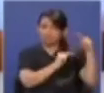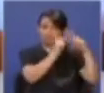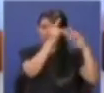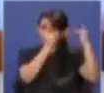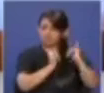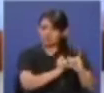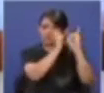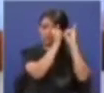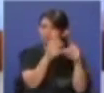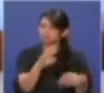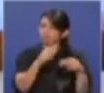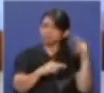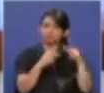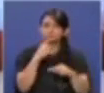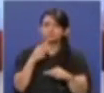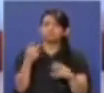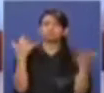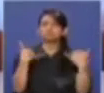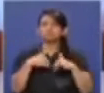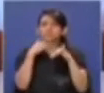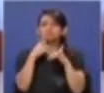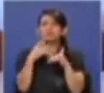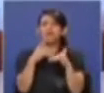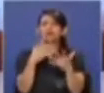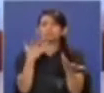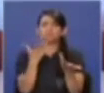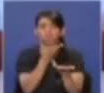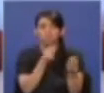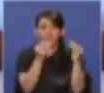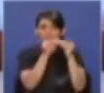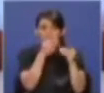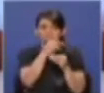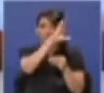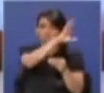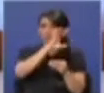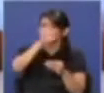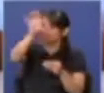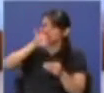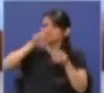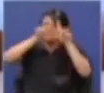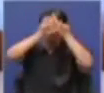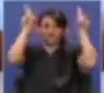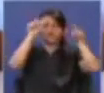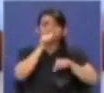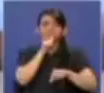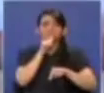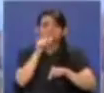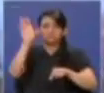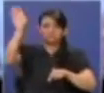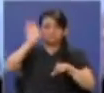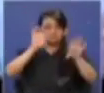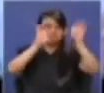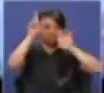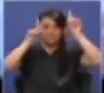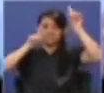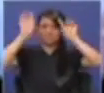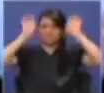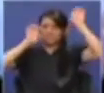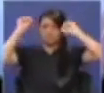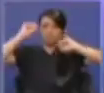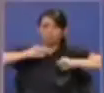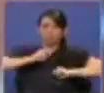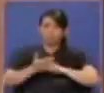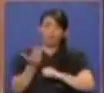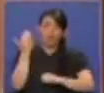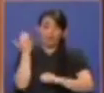Seguiremos trabajando para buscar el financiamiento, los aliados estratégicos. El Ecuador no se detiene. No miramos para atrás, ni vamos para atrás, ni para coger